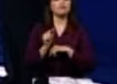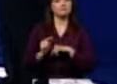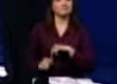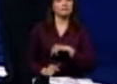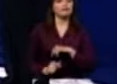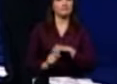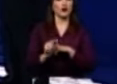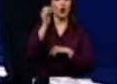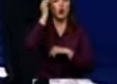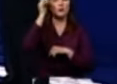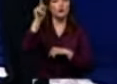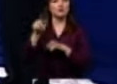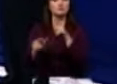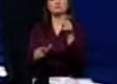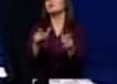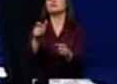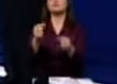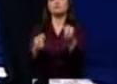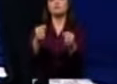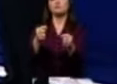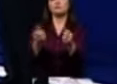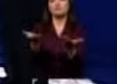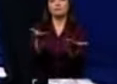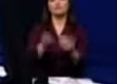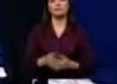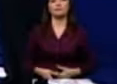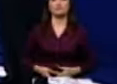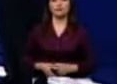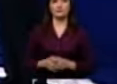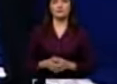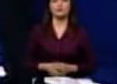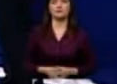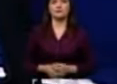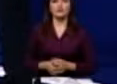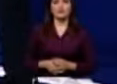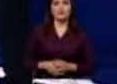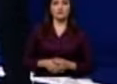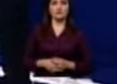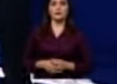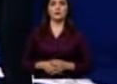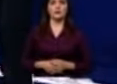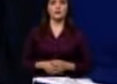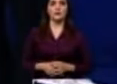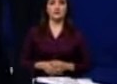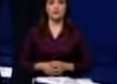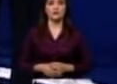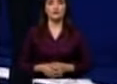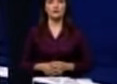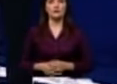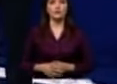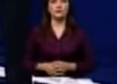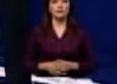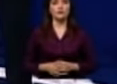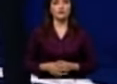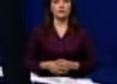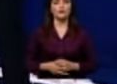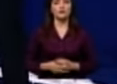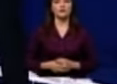de los conductores, si es que hay un cambio o no aquí en este sector. Continúan ustedes. Gracias, Helen. Parece que la circulación